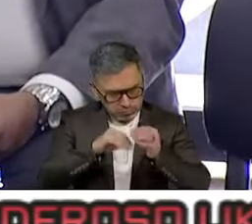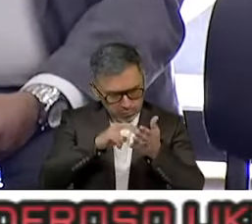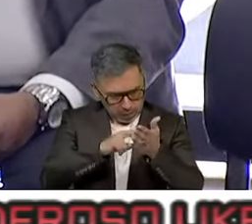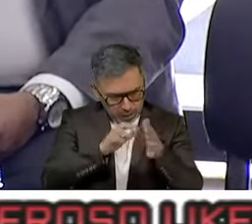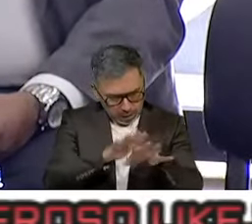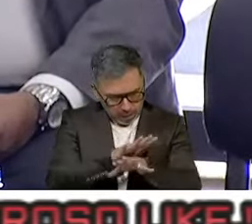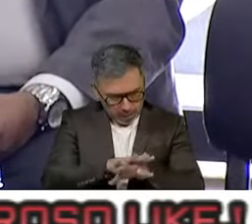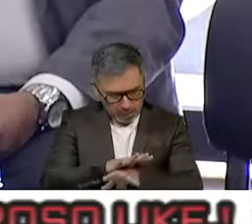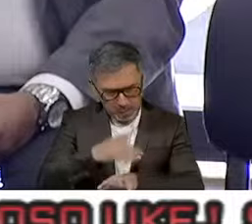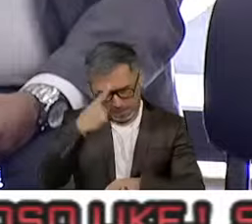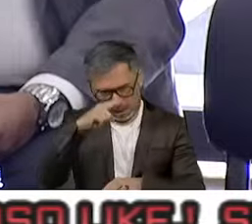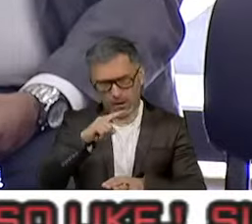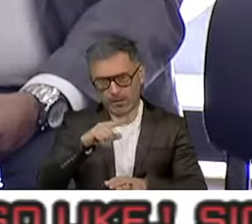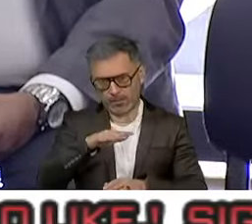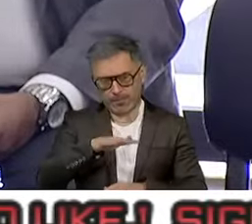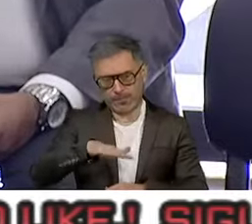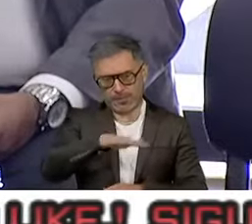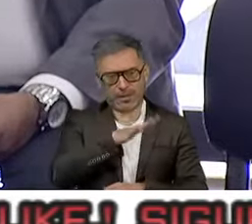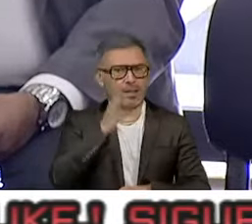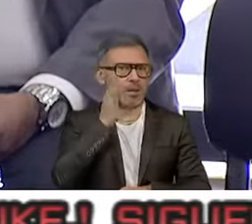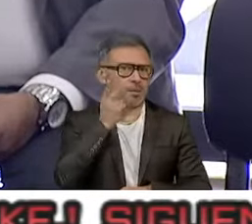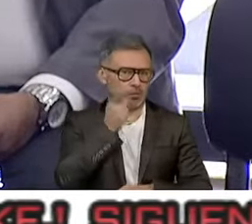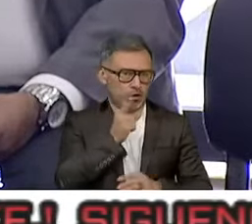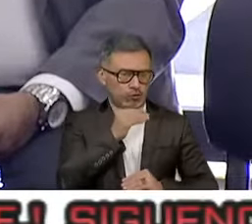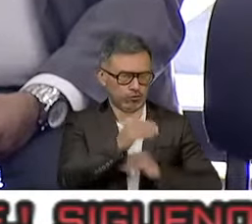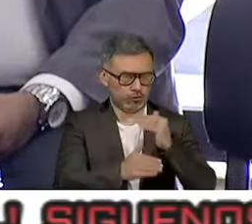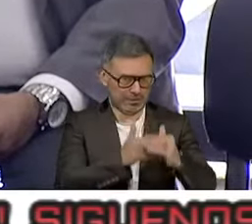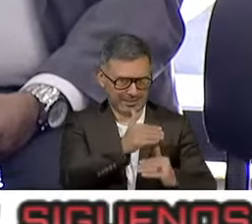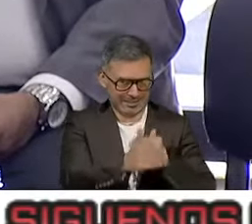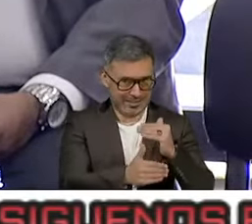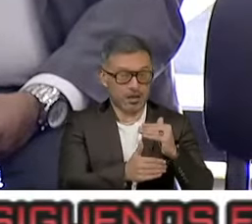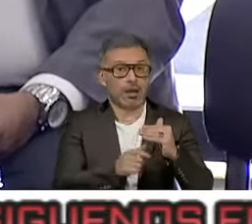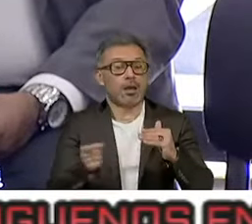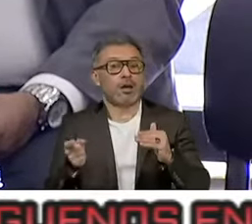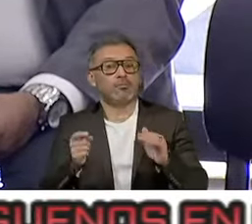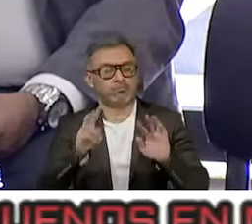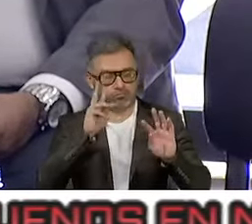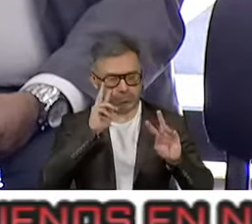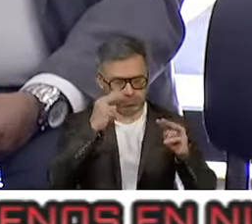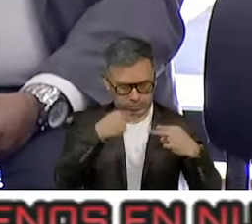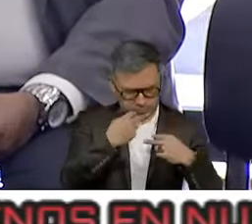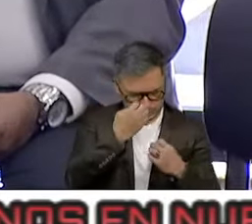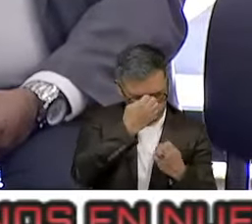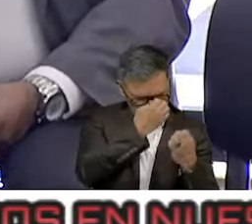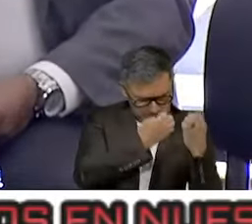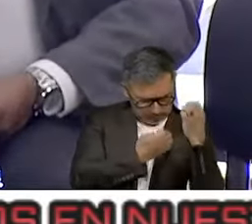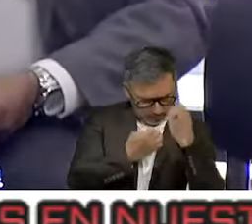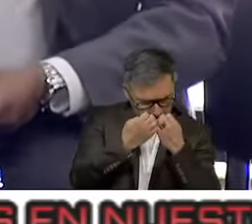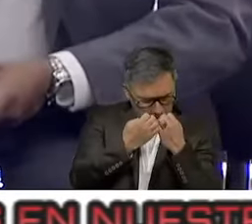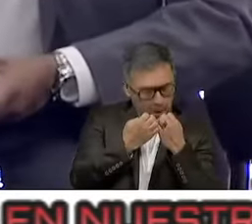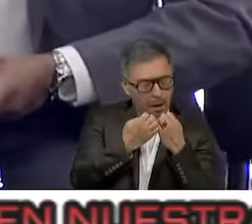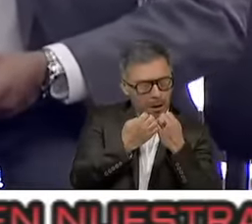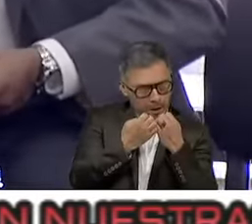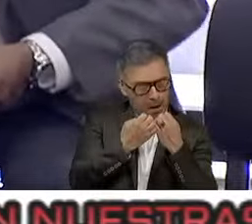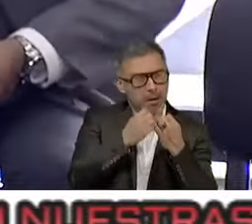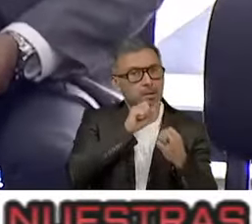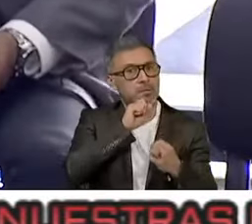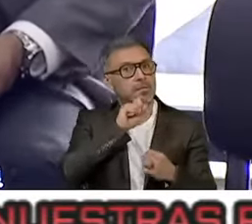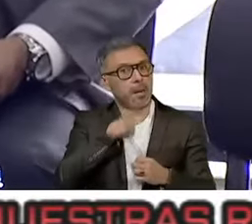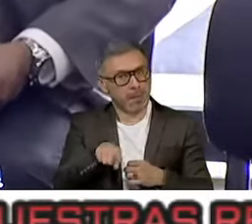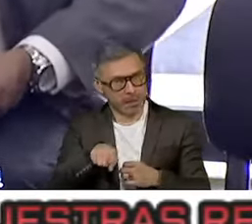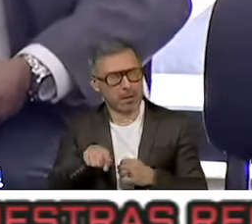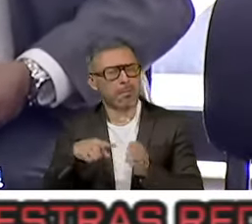en el plano legislativo. Así como hacemos esta autocrítica, es sano que de vez en cuando también el propio